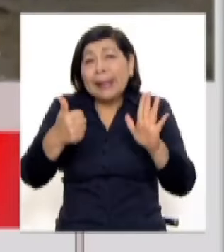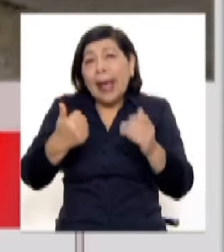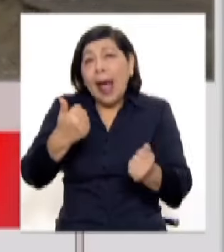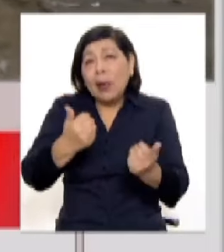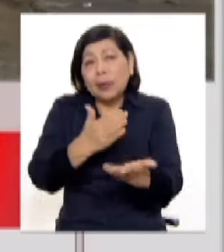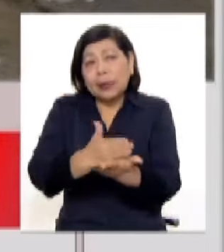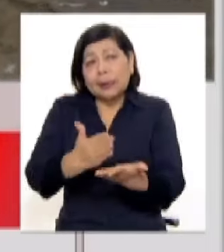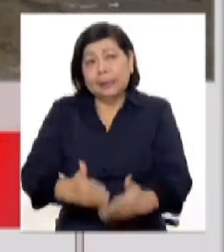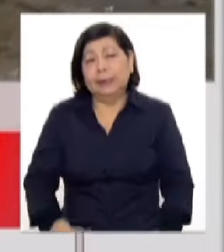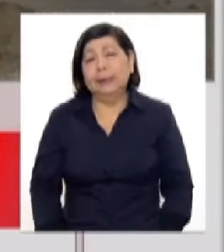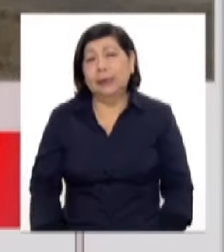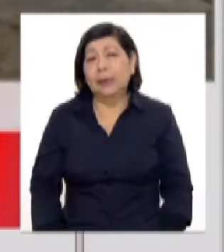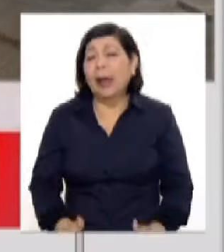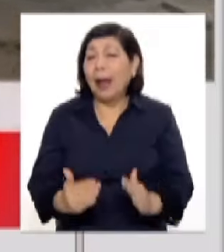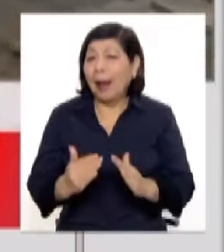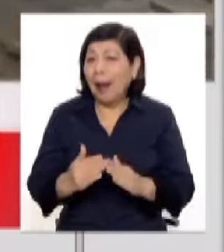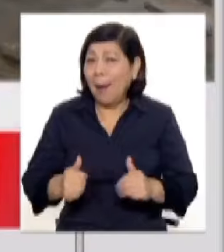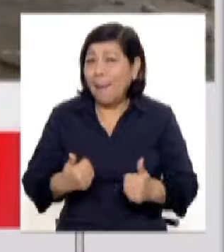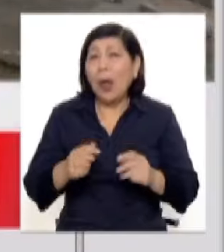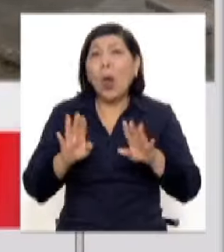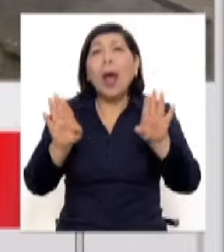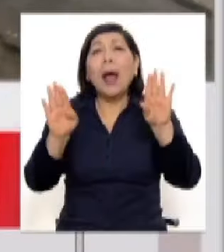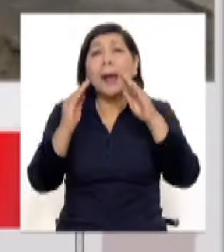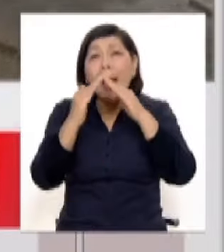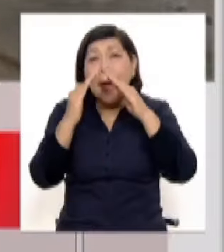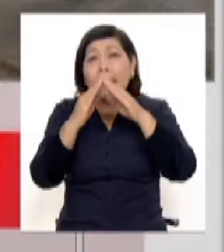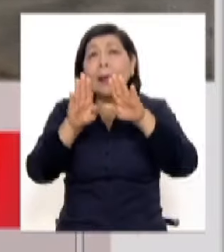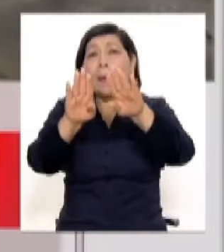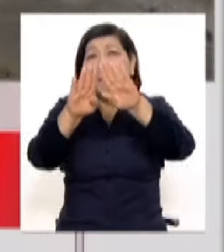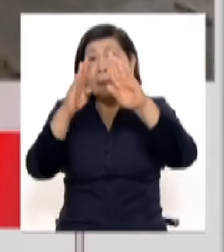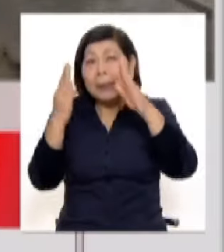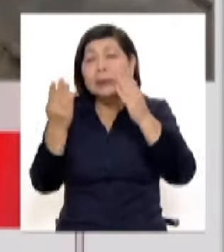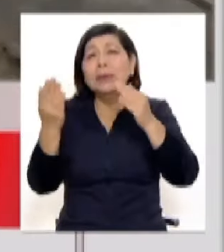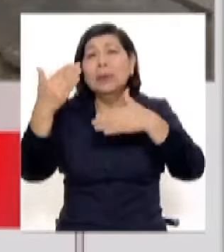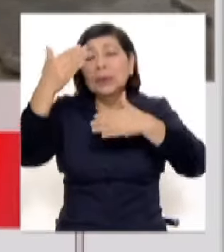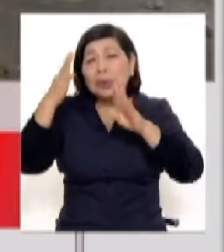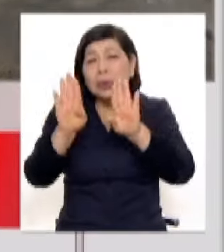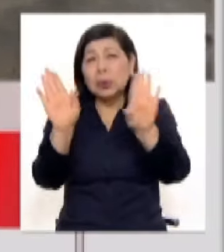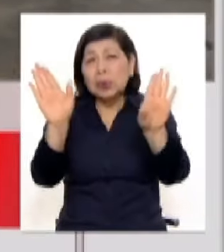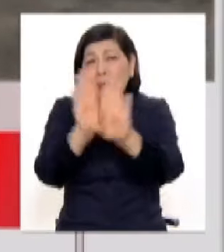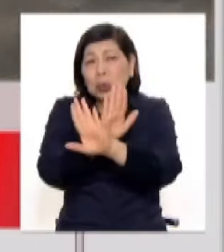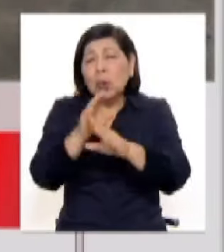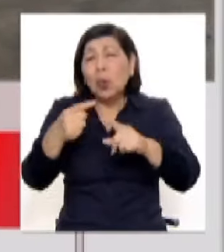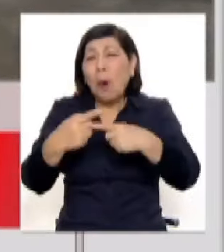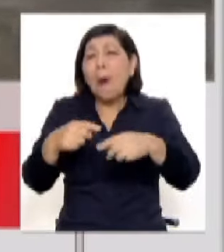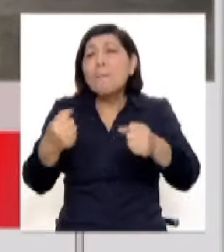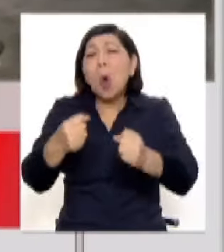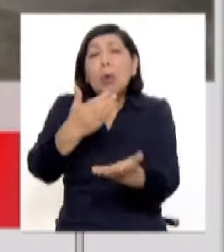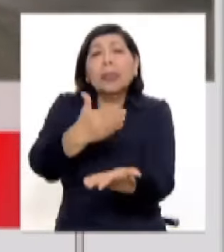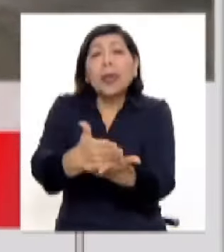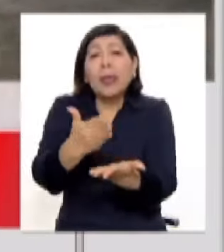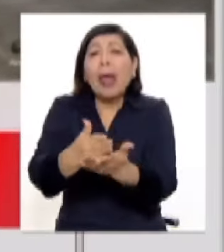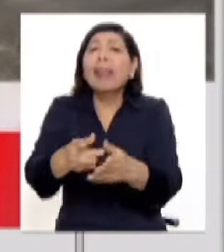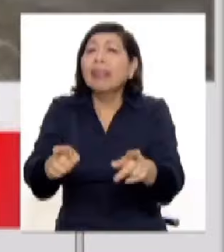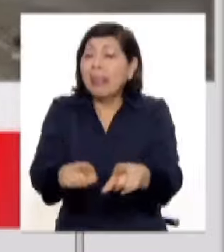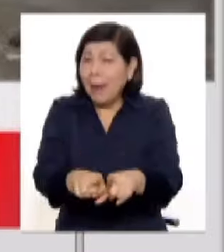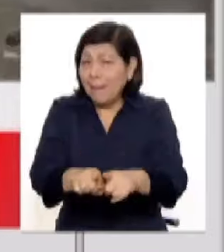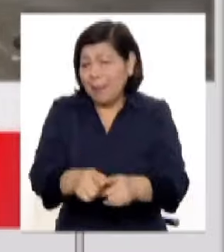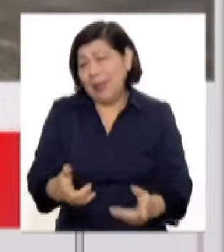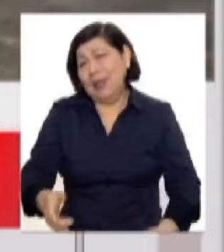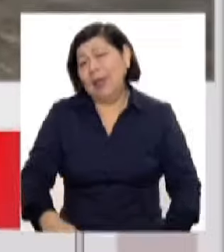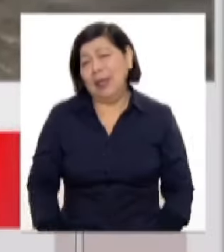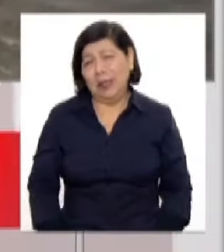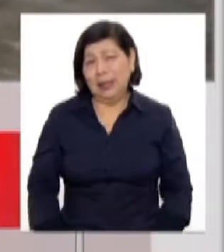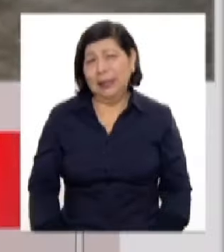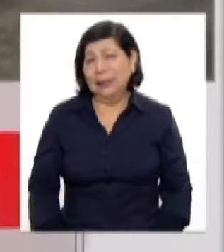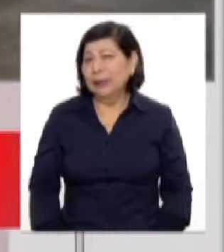lunas de las viviendas, y también han dañado una serie de motos que estaban estacionados en el pasaje